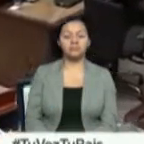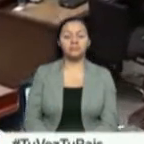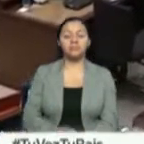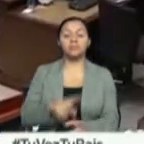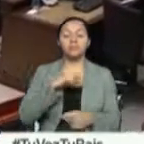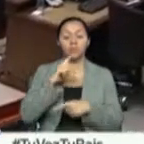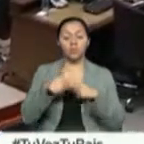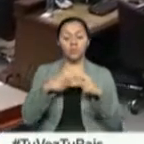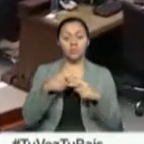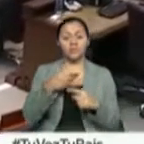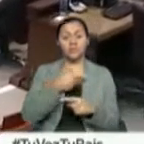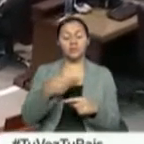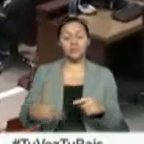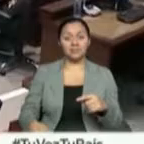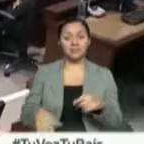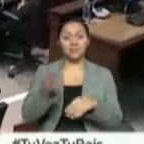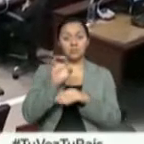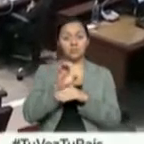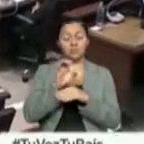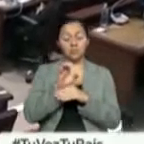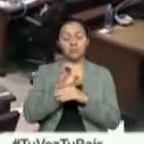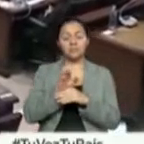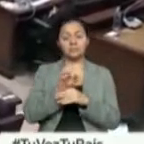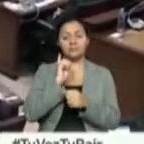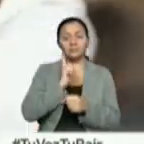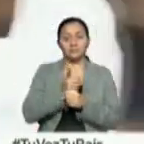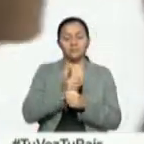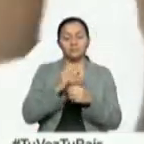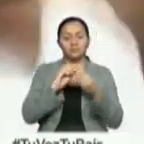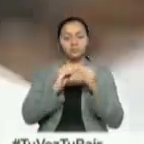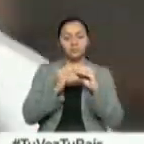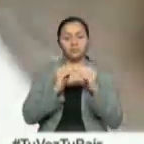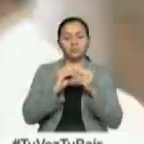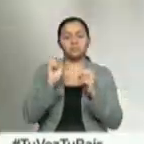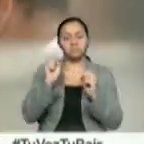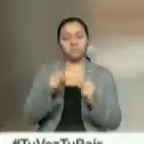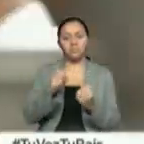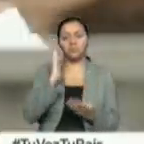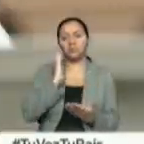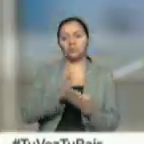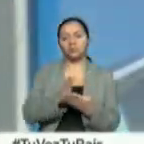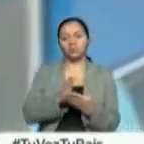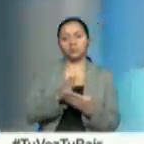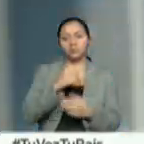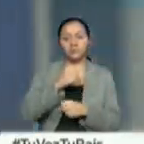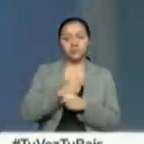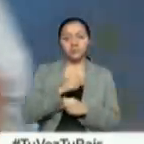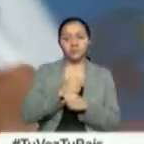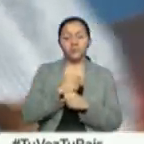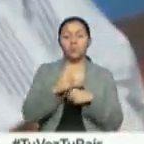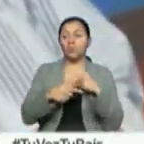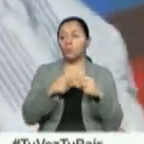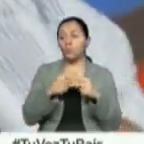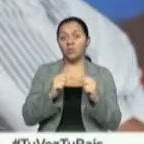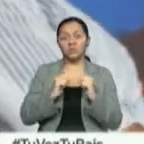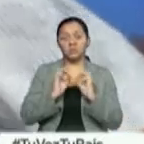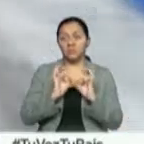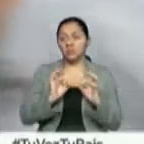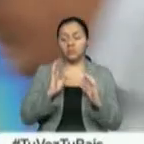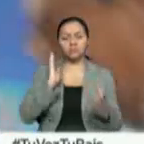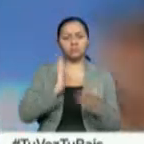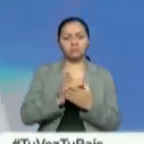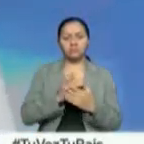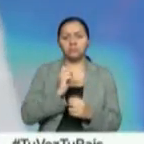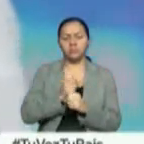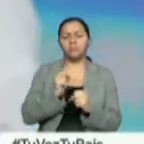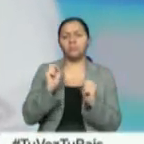que el presidente de la república mediante decreto ejecutivo pueda suspender la jornada de trabajo en días que no son de descanso obligatorio